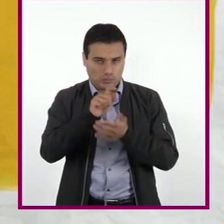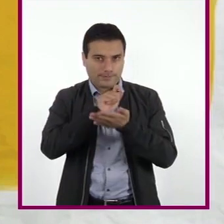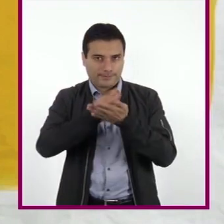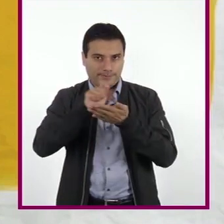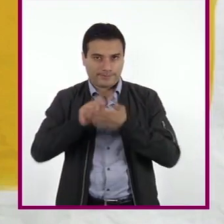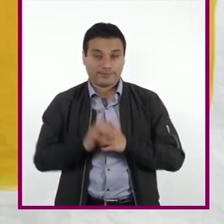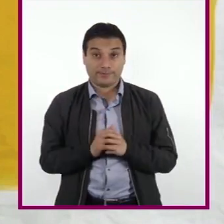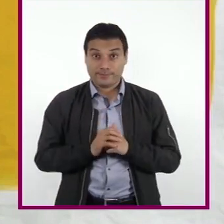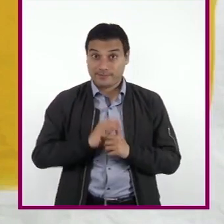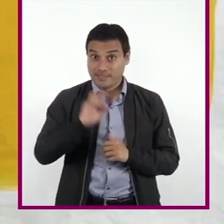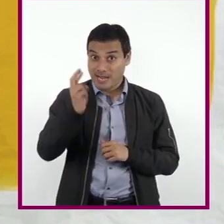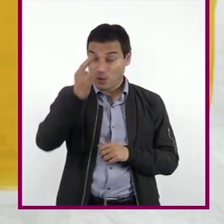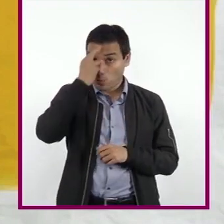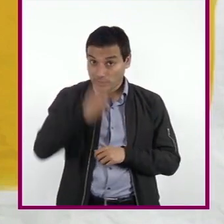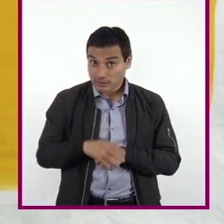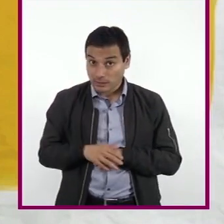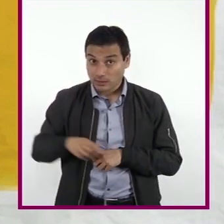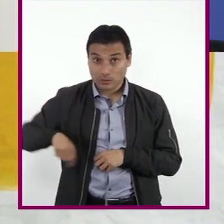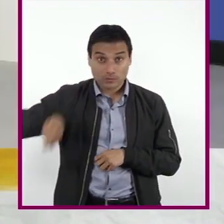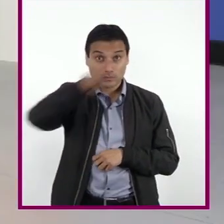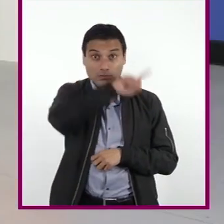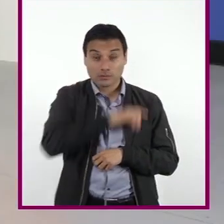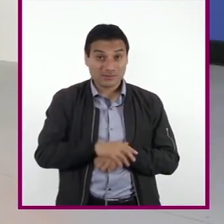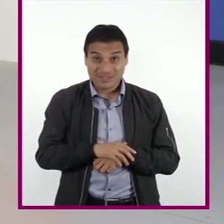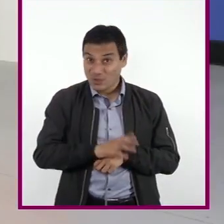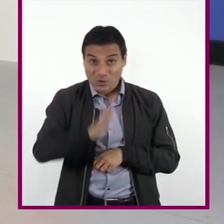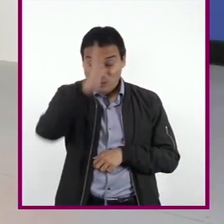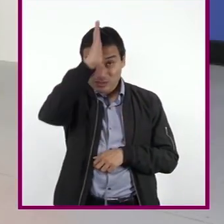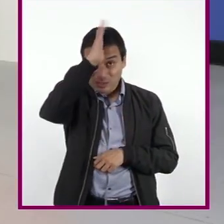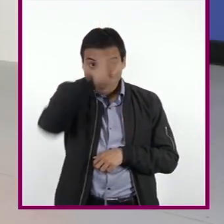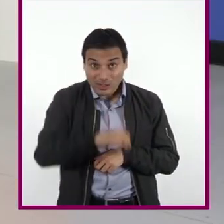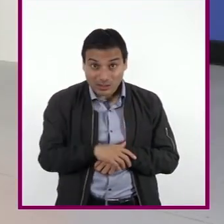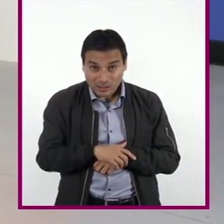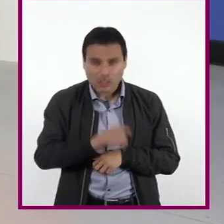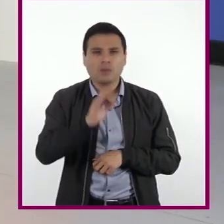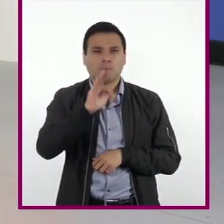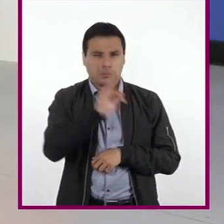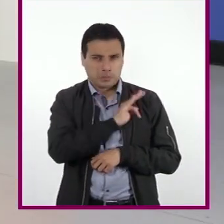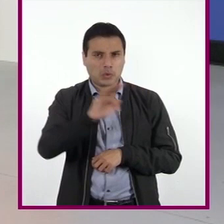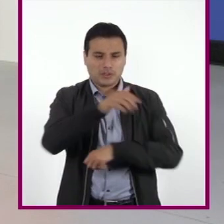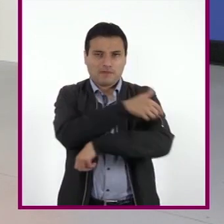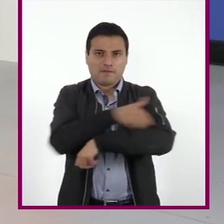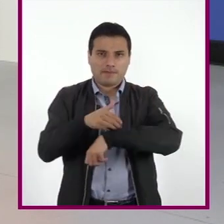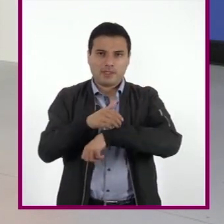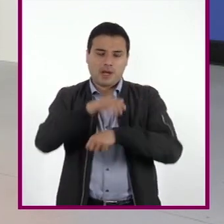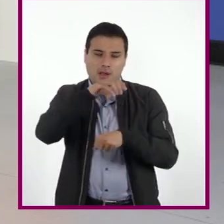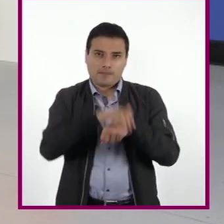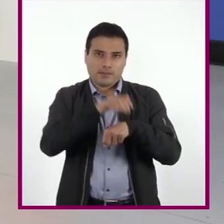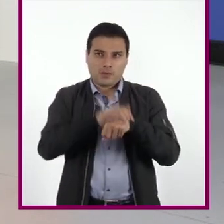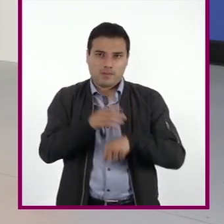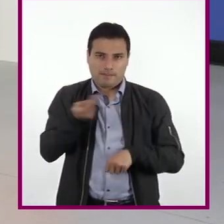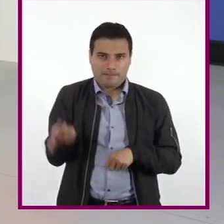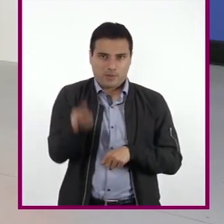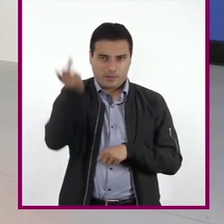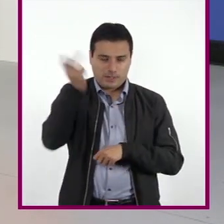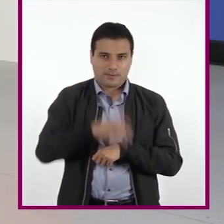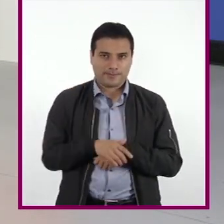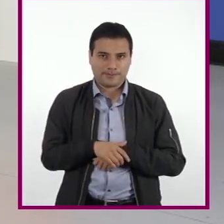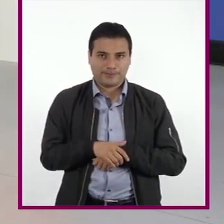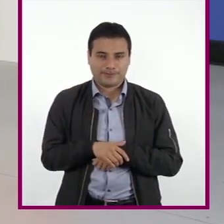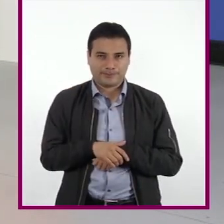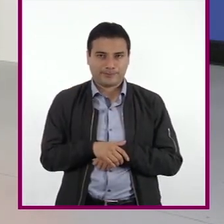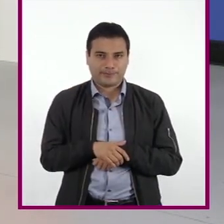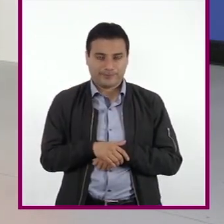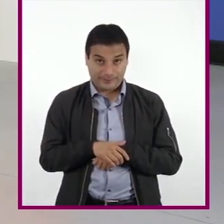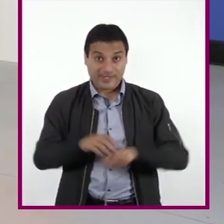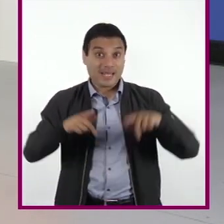que, si no conocen o recuerdan alguna de ellas, pueden pedir ayuda a un familiar o amigo. Por lo general, las